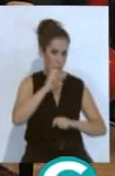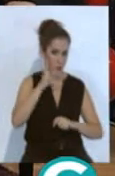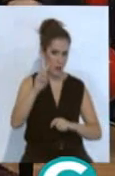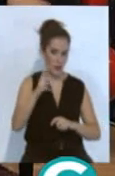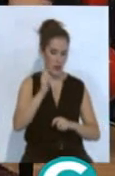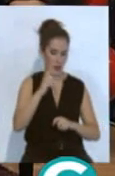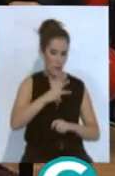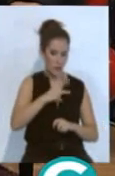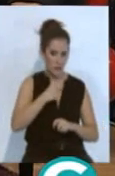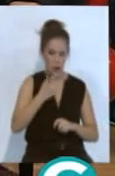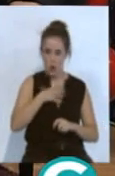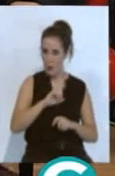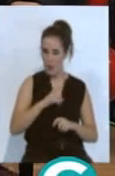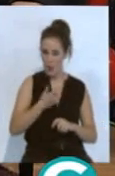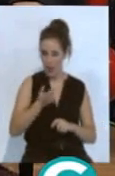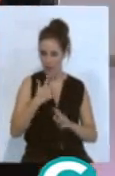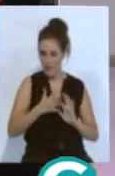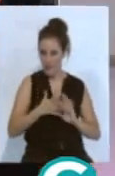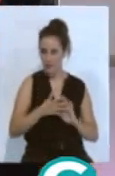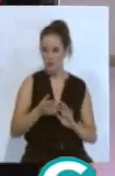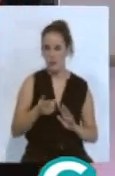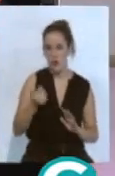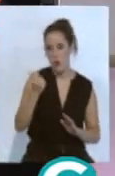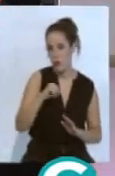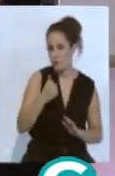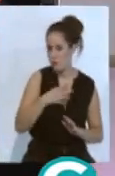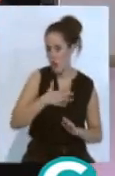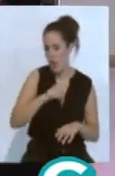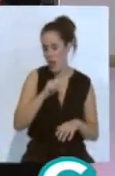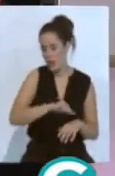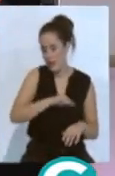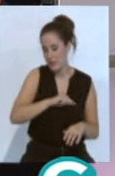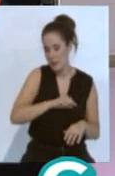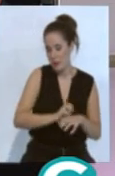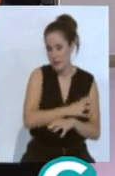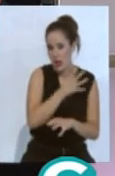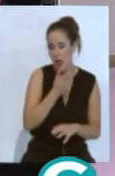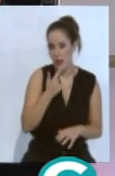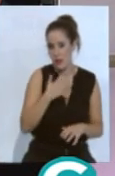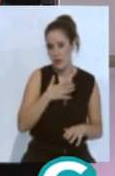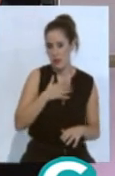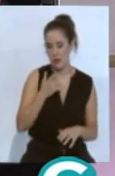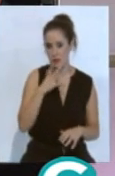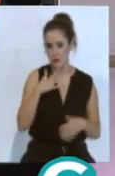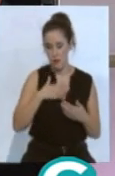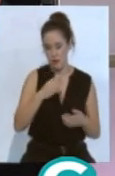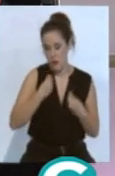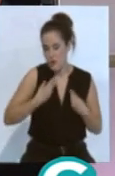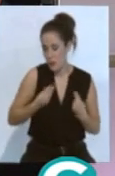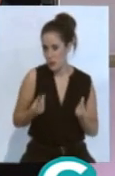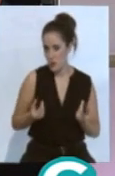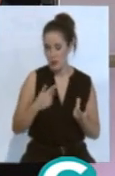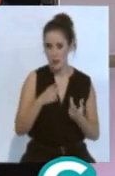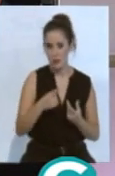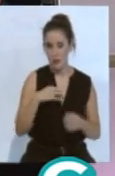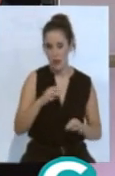cuarteto. Sí. Él no podía con eso. Era un tío muy sentimental, con lo suyo lo pasamos malamente y